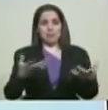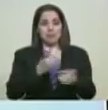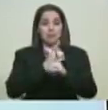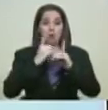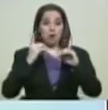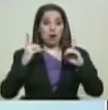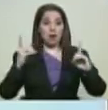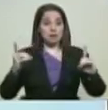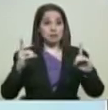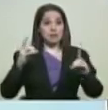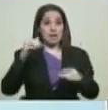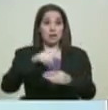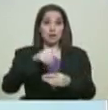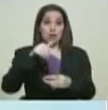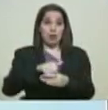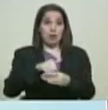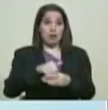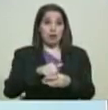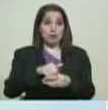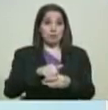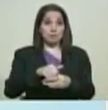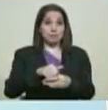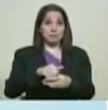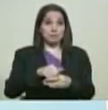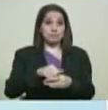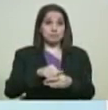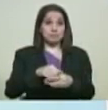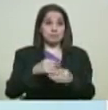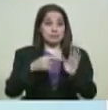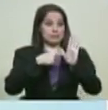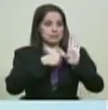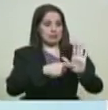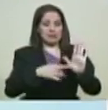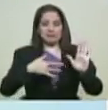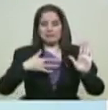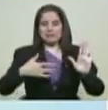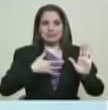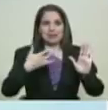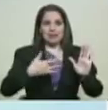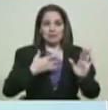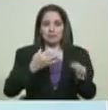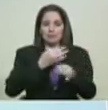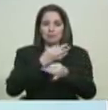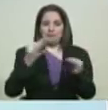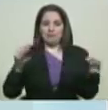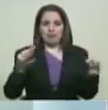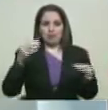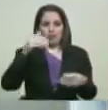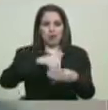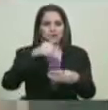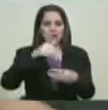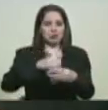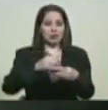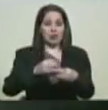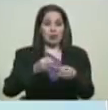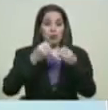inminente unas elecciones grandiosas y exitosas. Así lo siento yo. Va a haber un gran